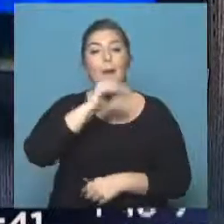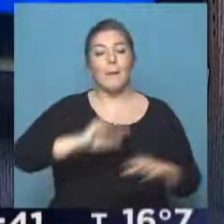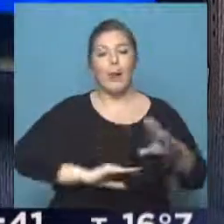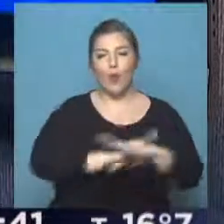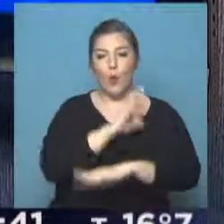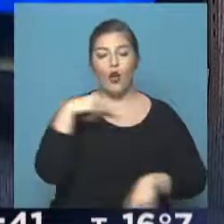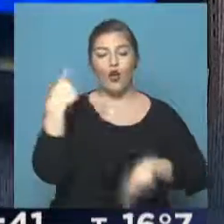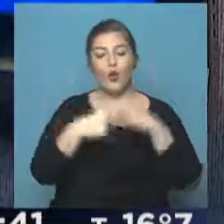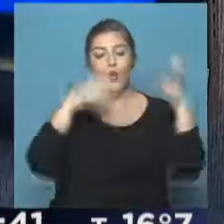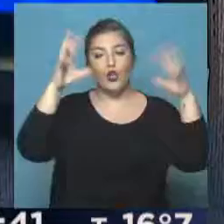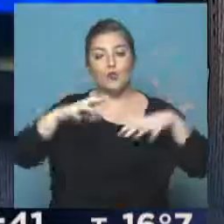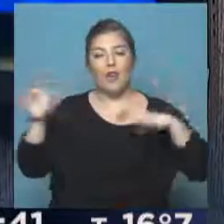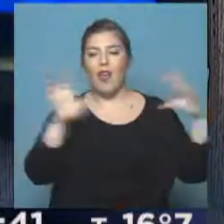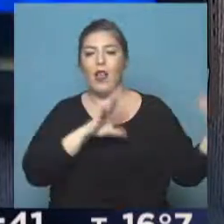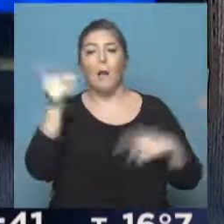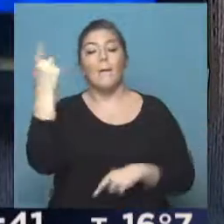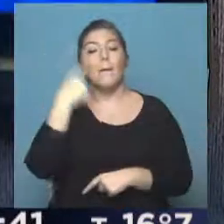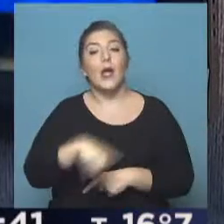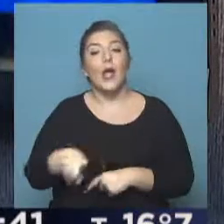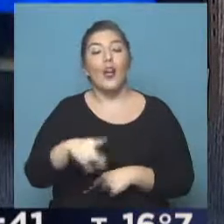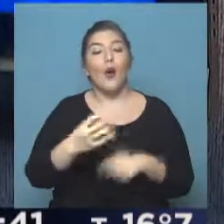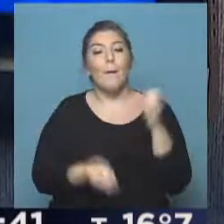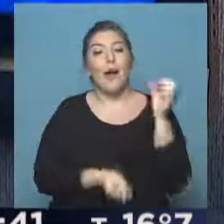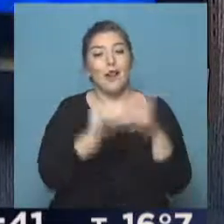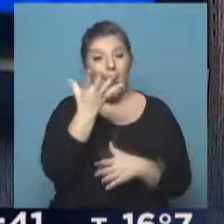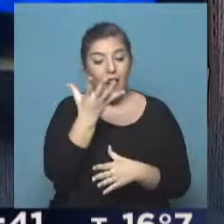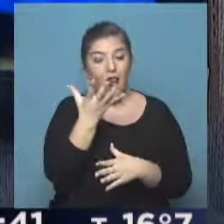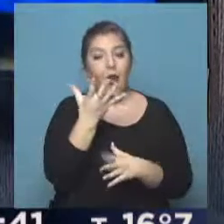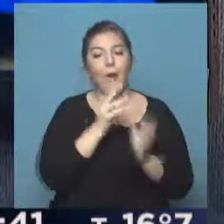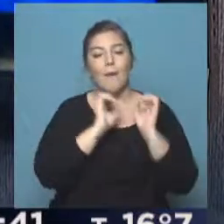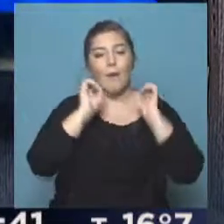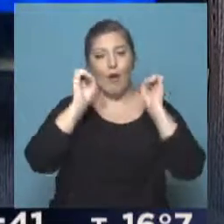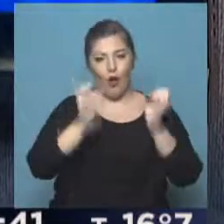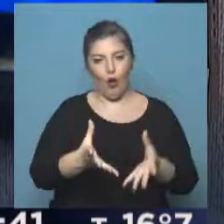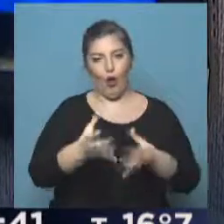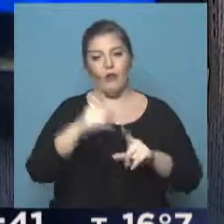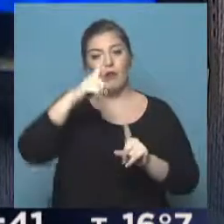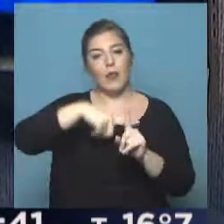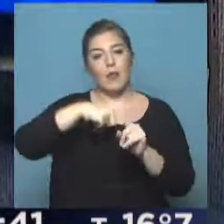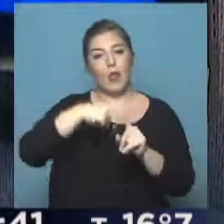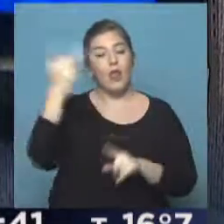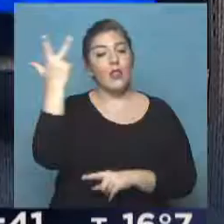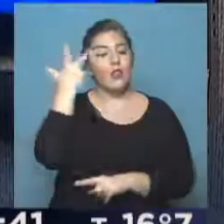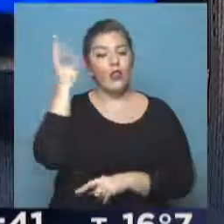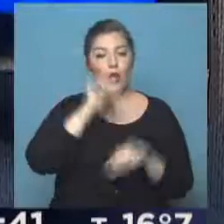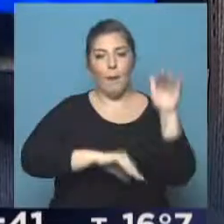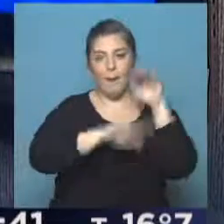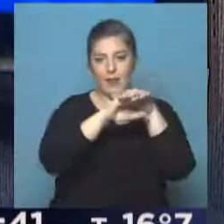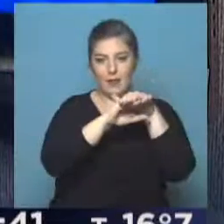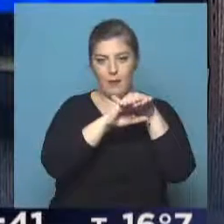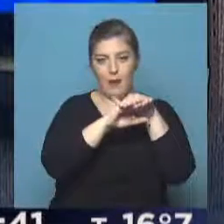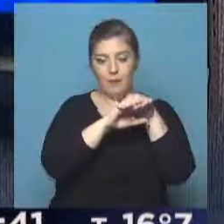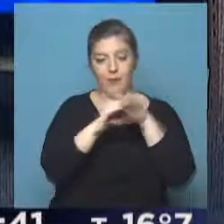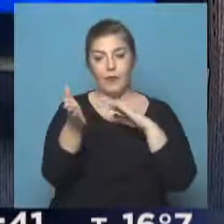madrugada sigue lloviendo, inestable, pero durante la mañana mejora la temperatura, 18 la máxima.